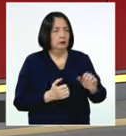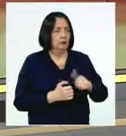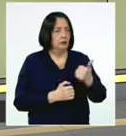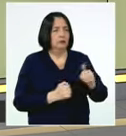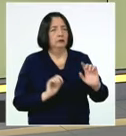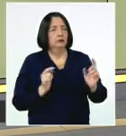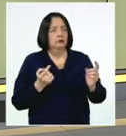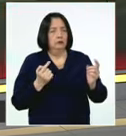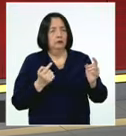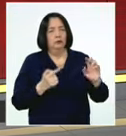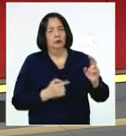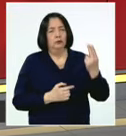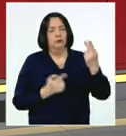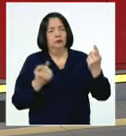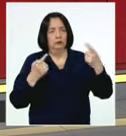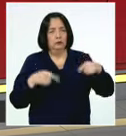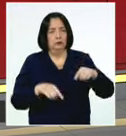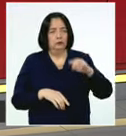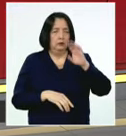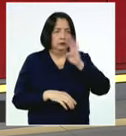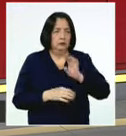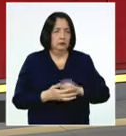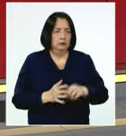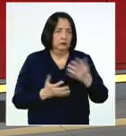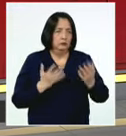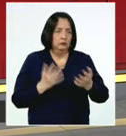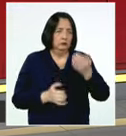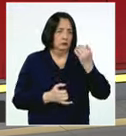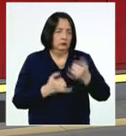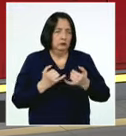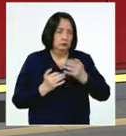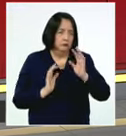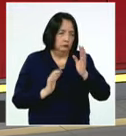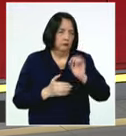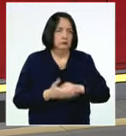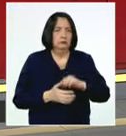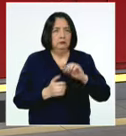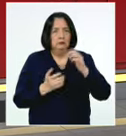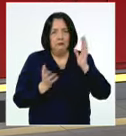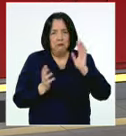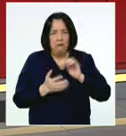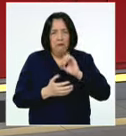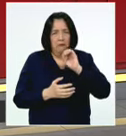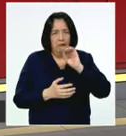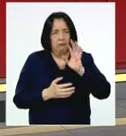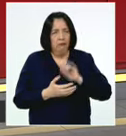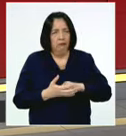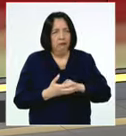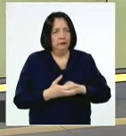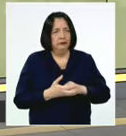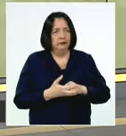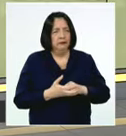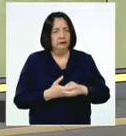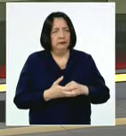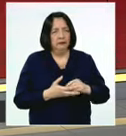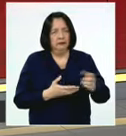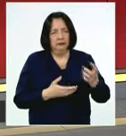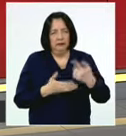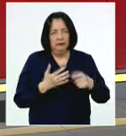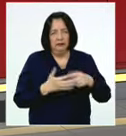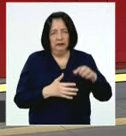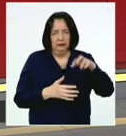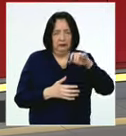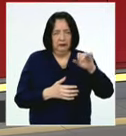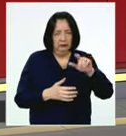Brasil podría ser tranquilamente una final adelantada. Vamos a ver si la dinámica impuesta por Bielsa puede